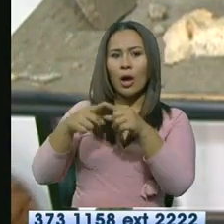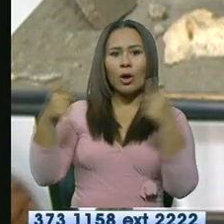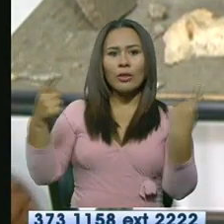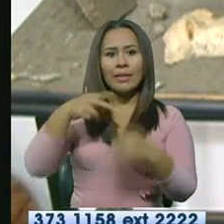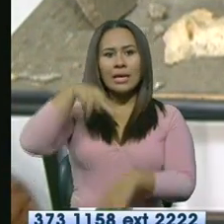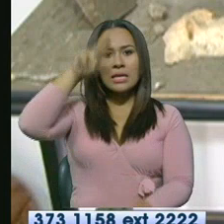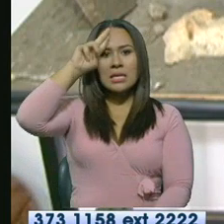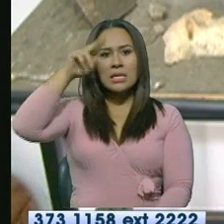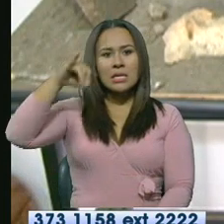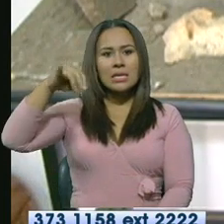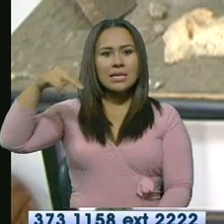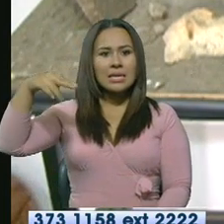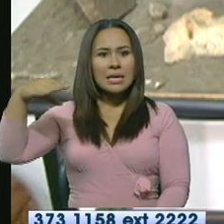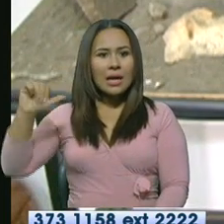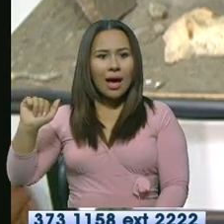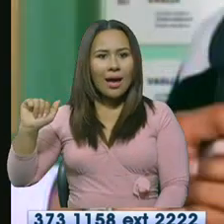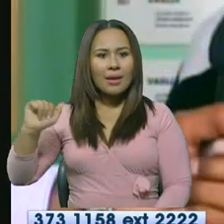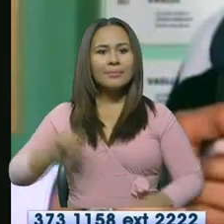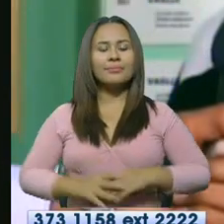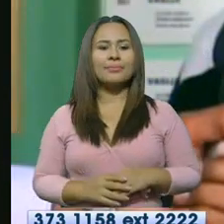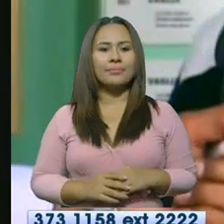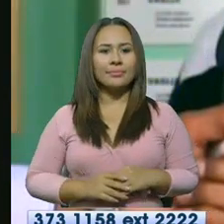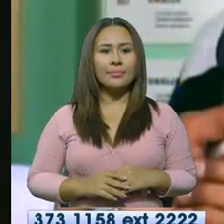Sí, tuvo